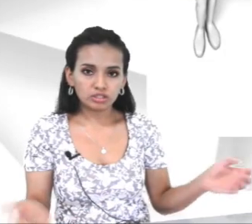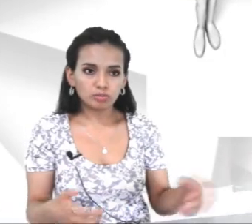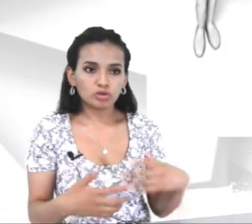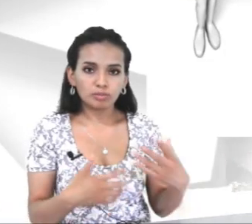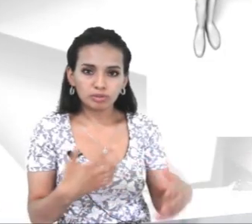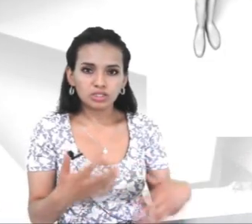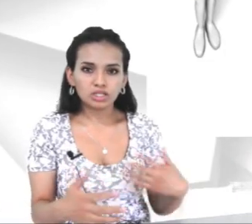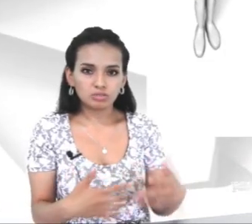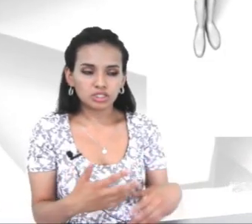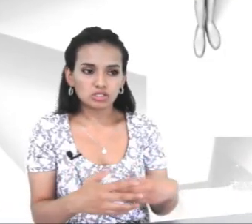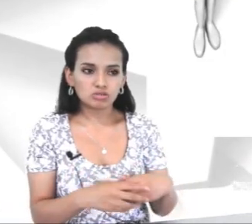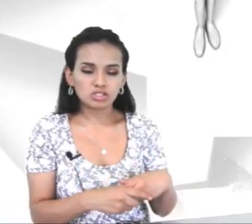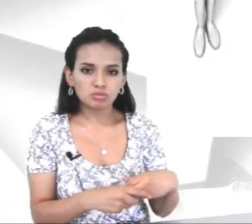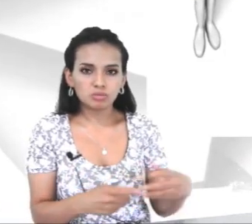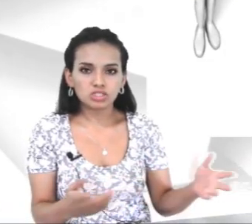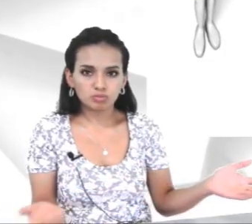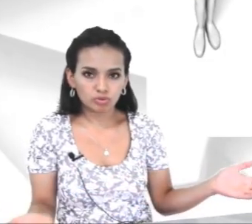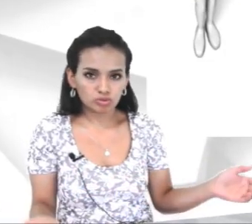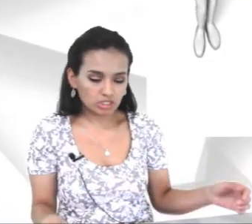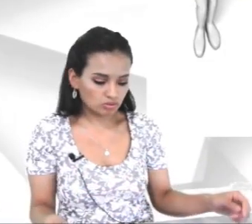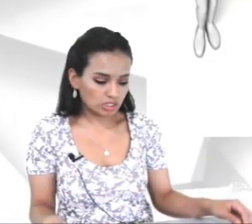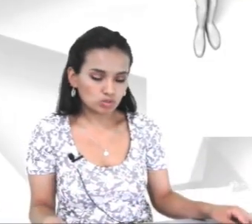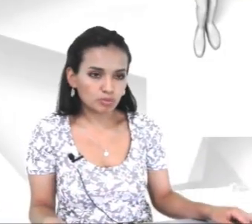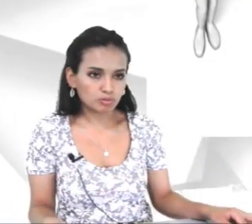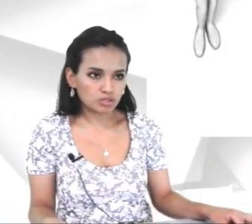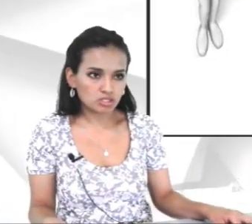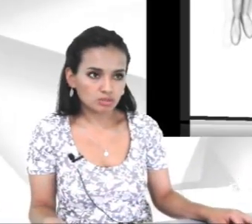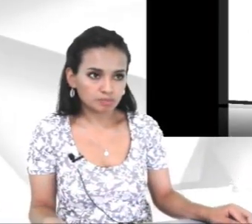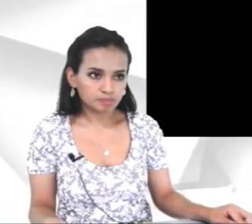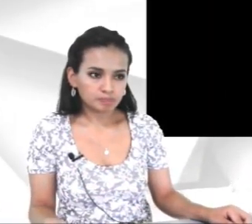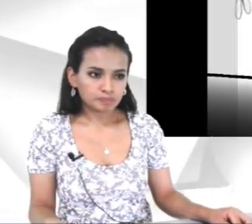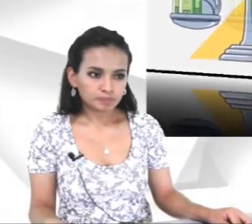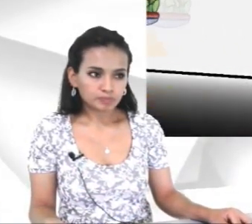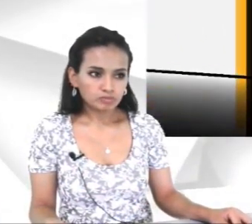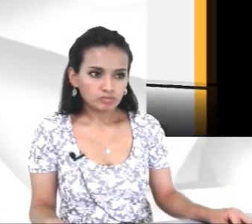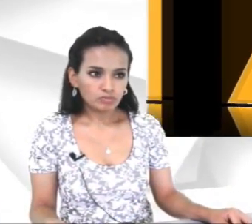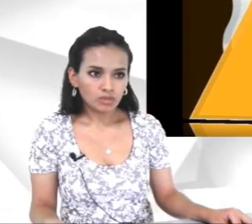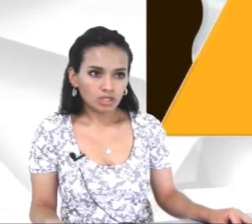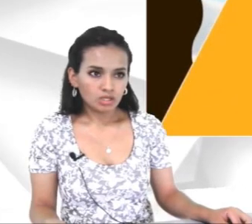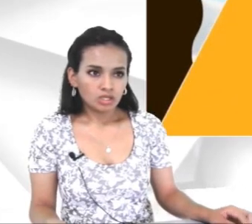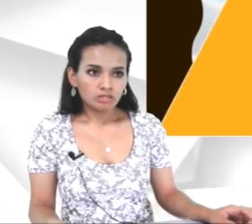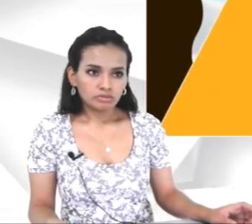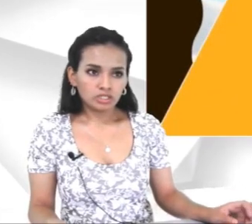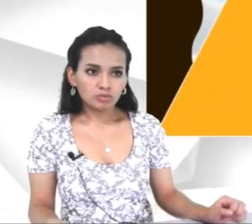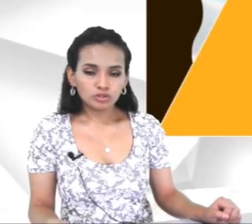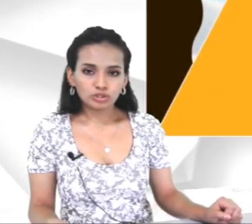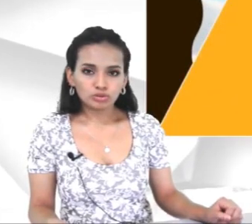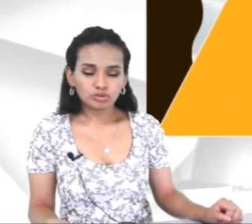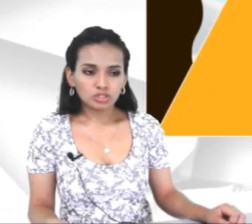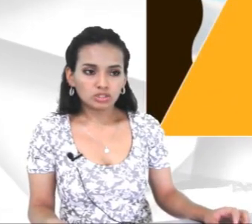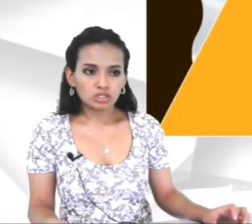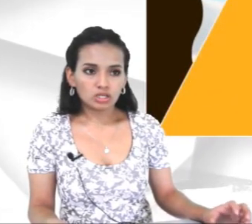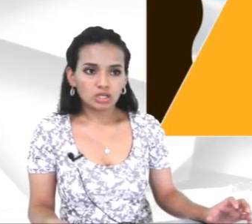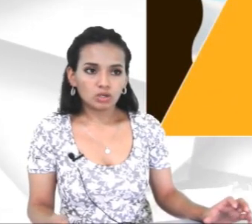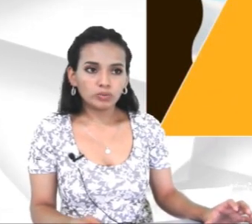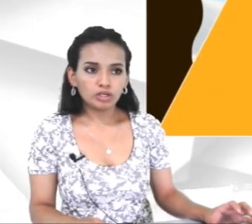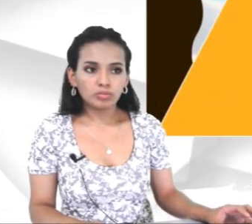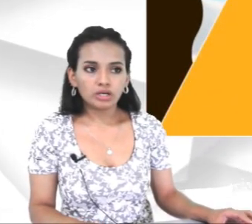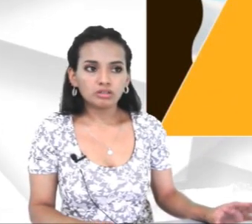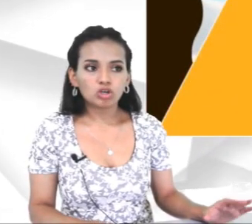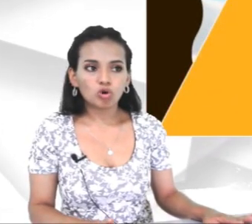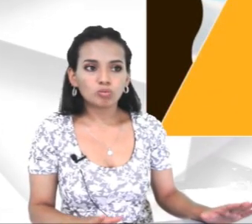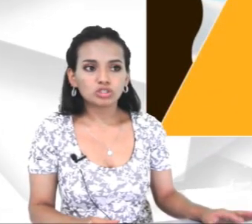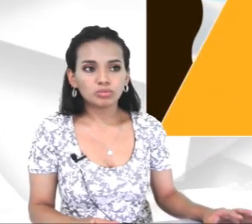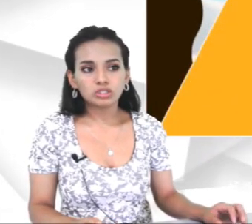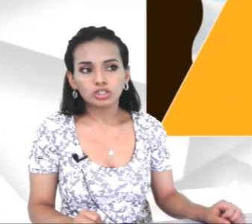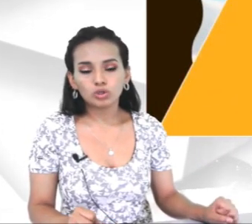constante por lo que permita la alimentación de esta misma así por tanto la supervivencia tenemos entonces una